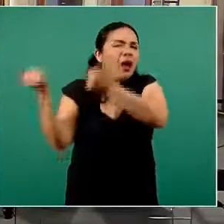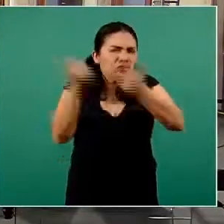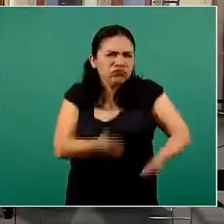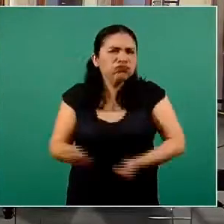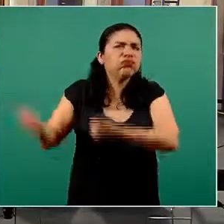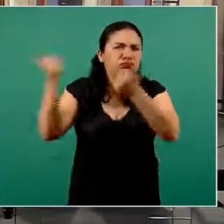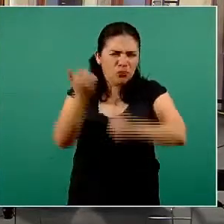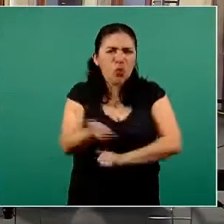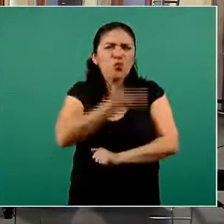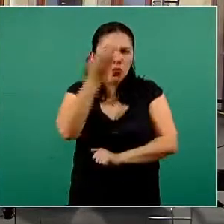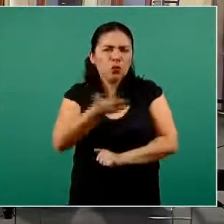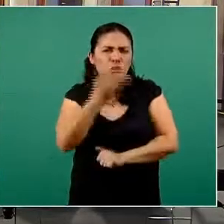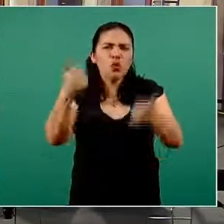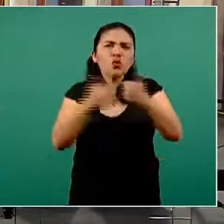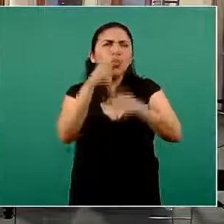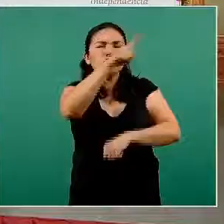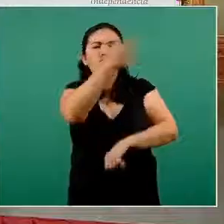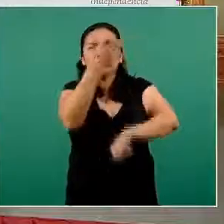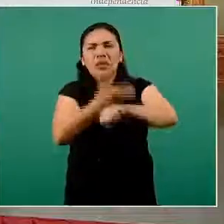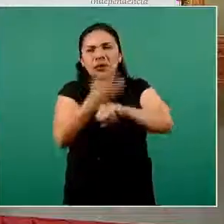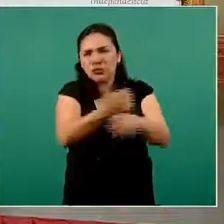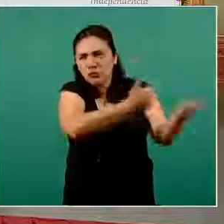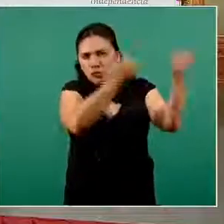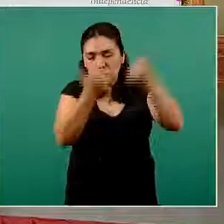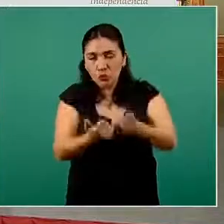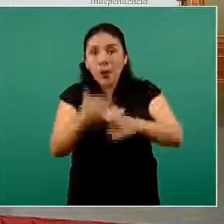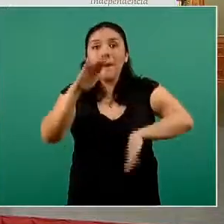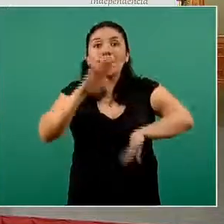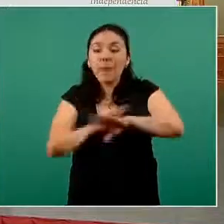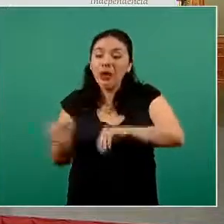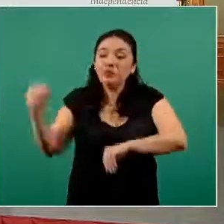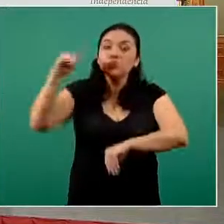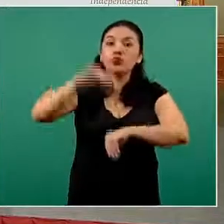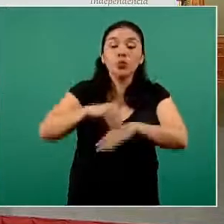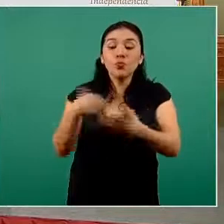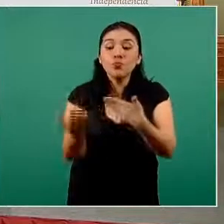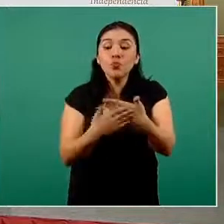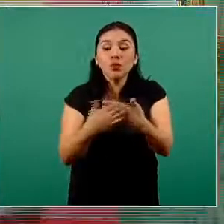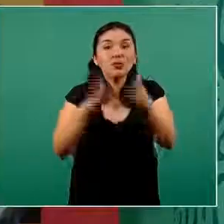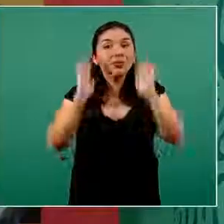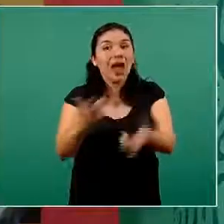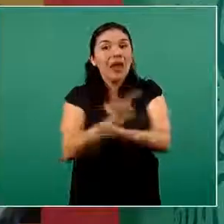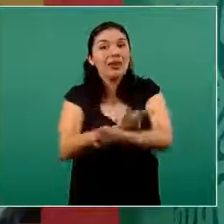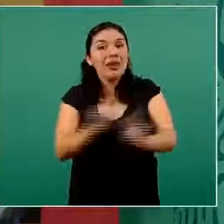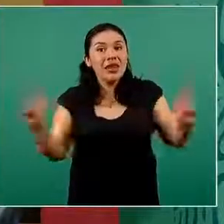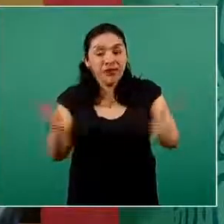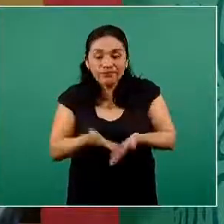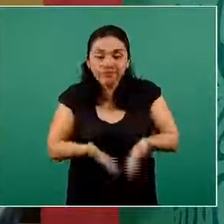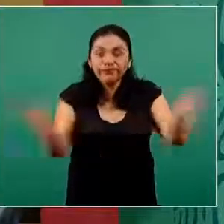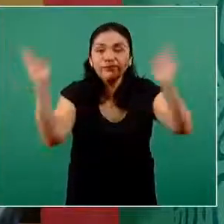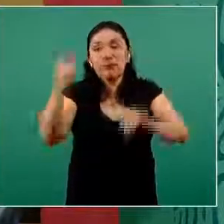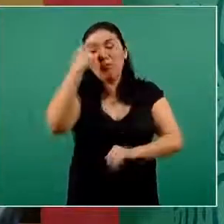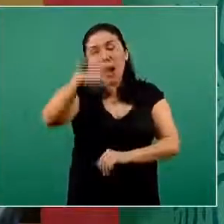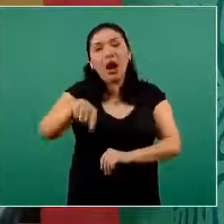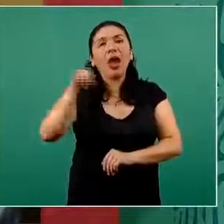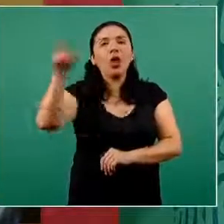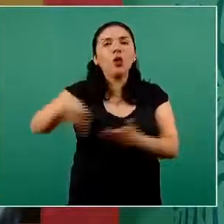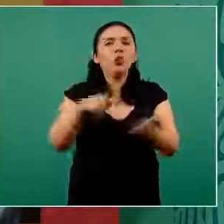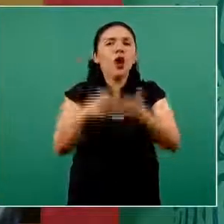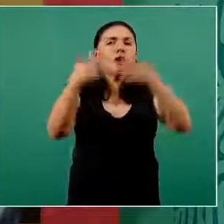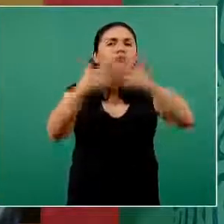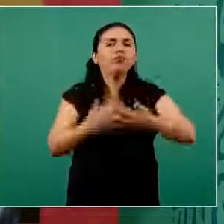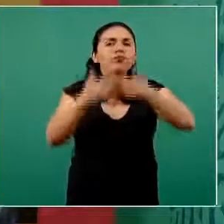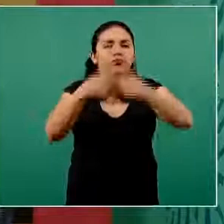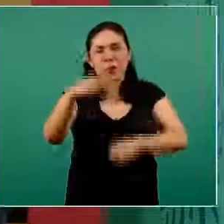estaremos recibiendo desde Estados Unidos y lo que se liberará muy próximamente de la planta de